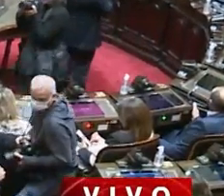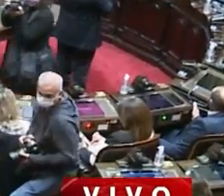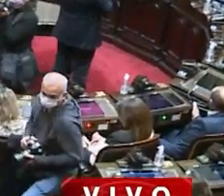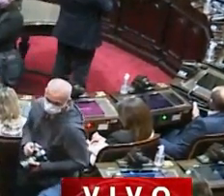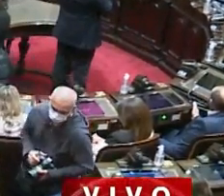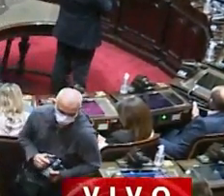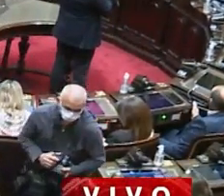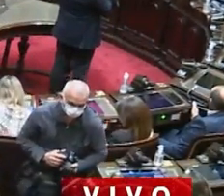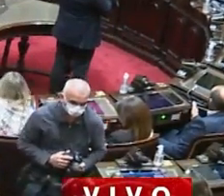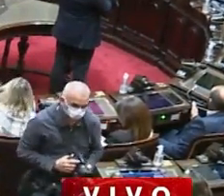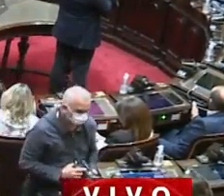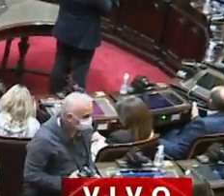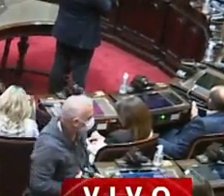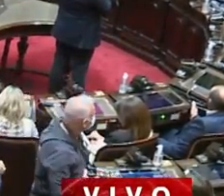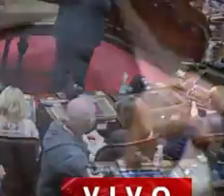Lo primero que tengo